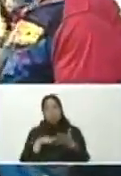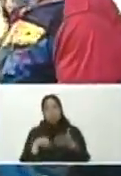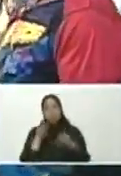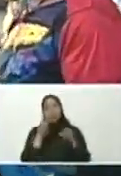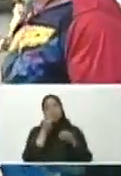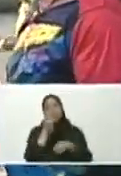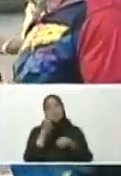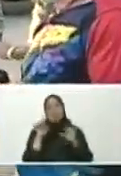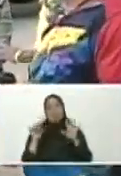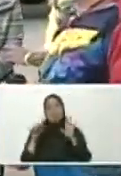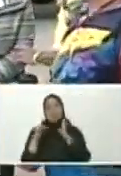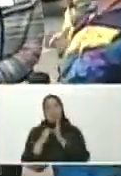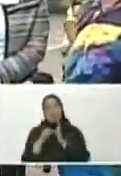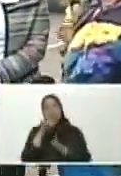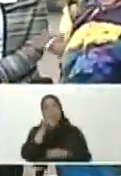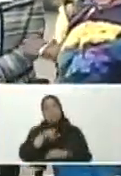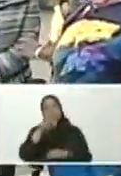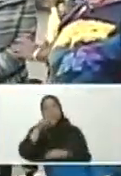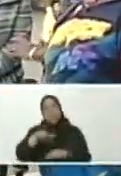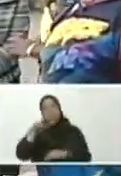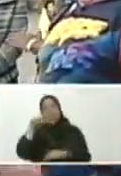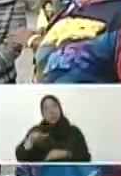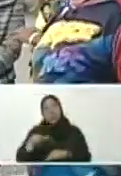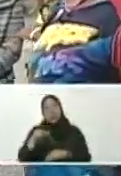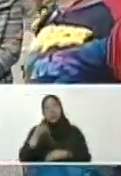26.000 personas.